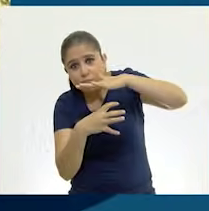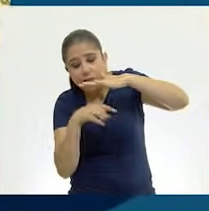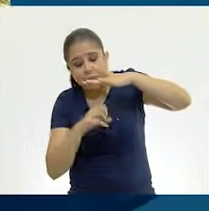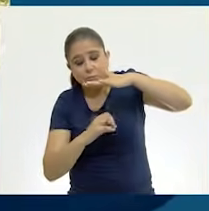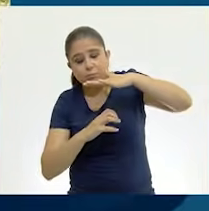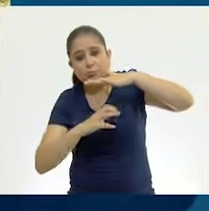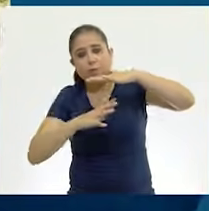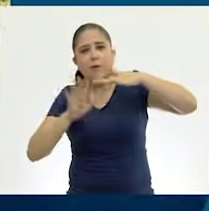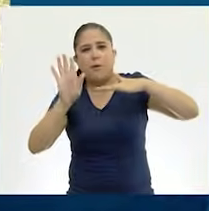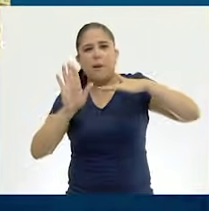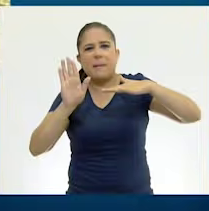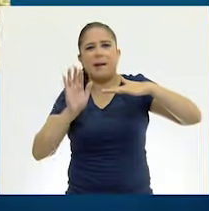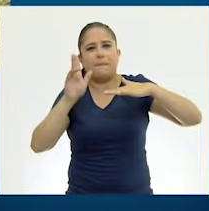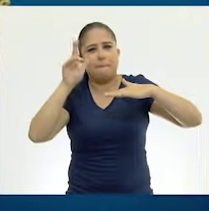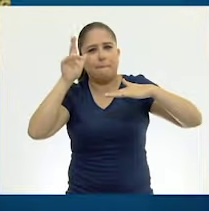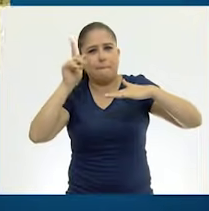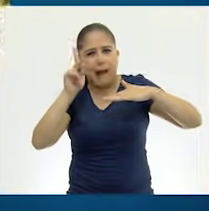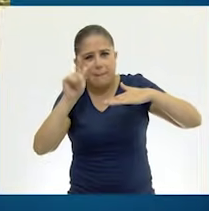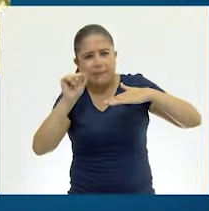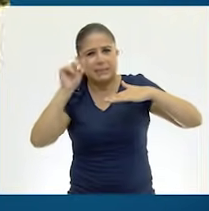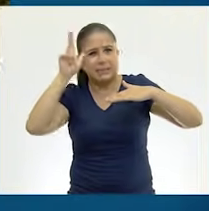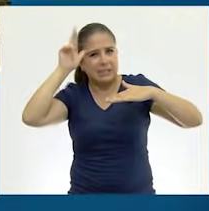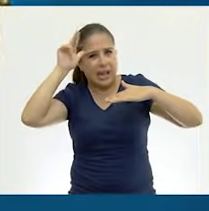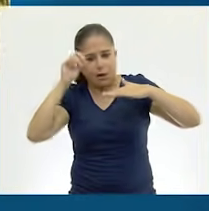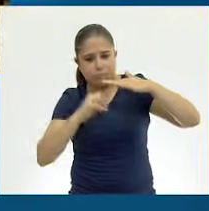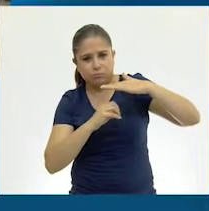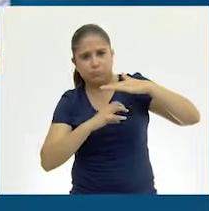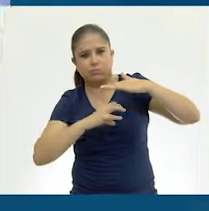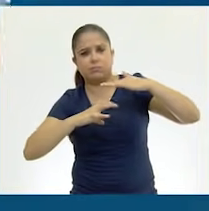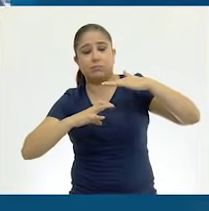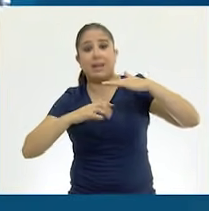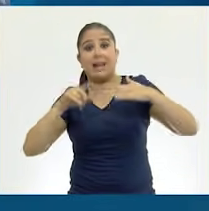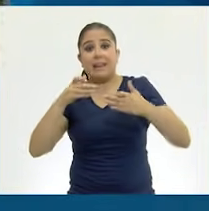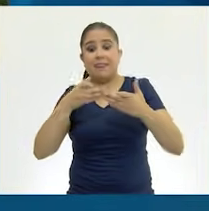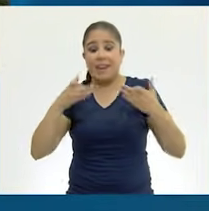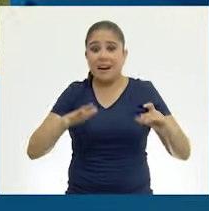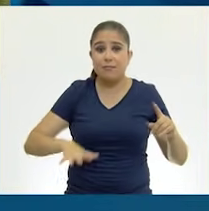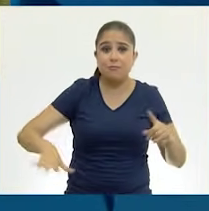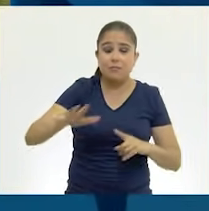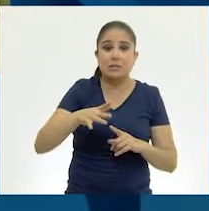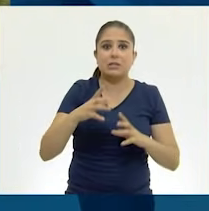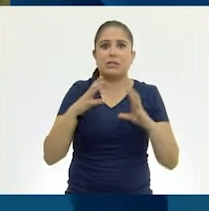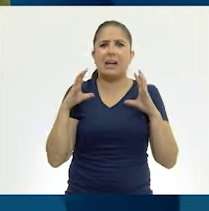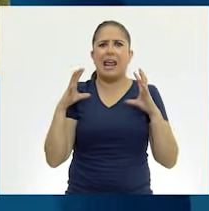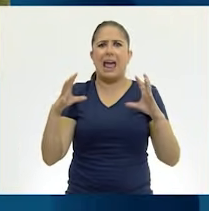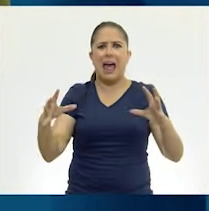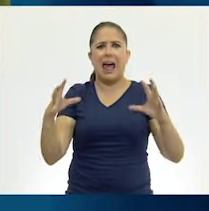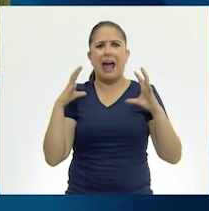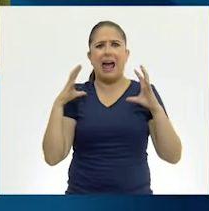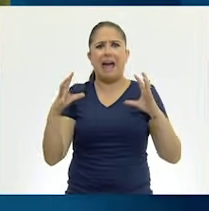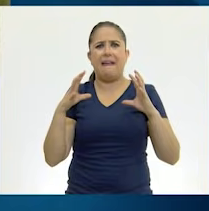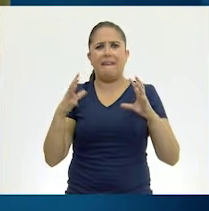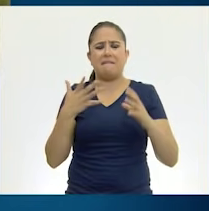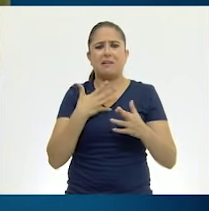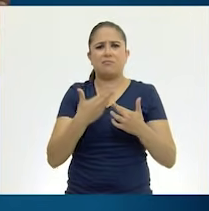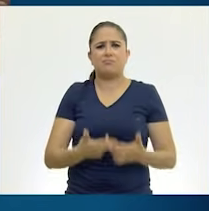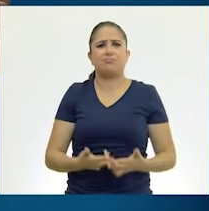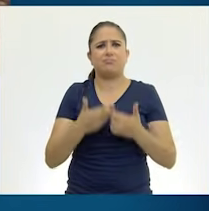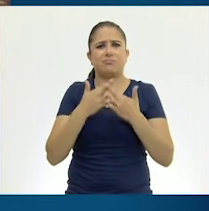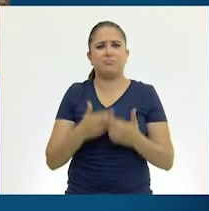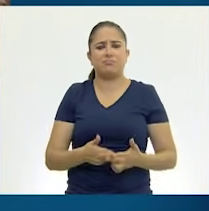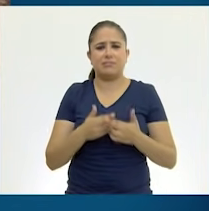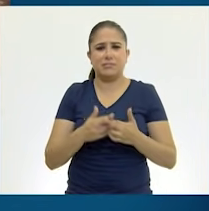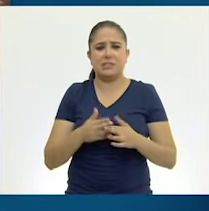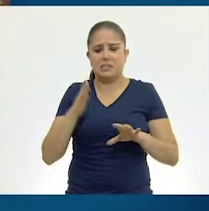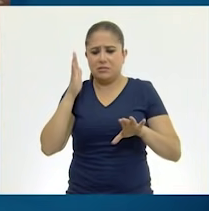papas o la zanahoria. Solo que aquí, por estas tierras, crecen bien grandotas. Las